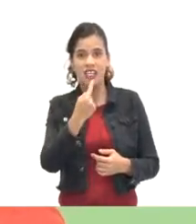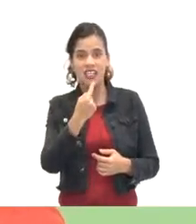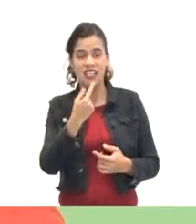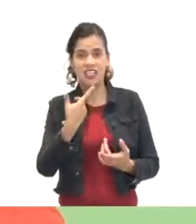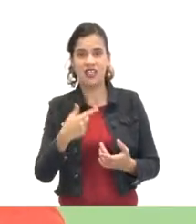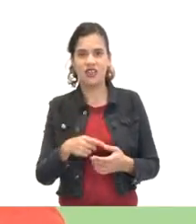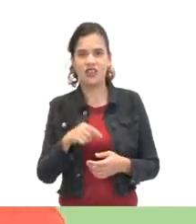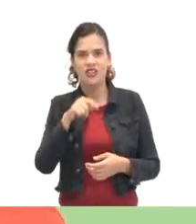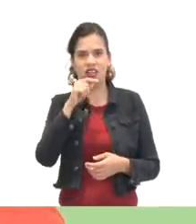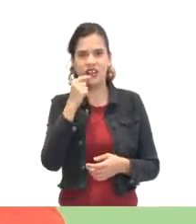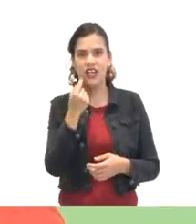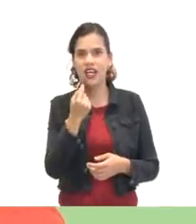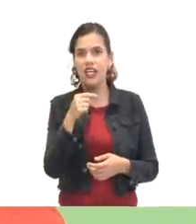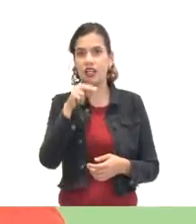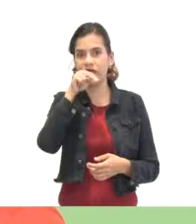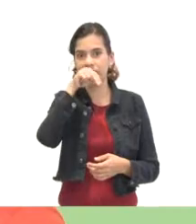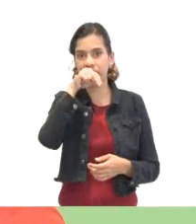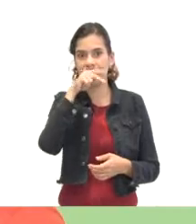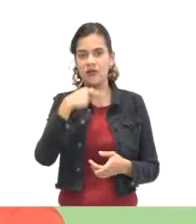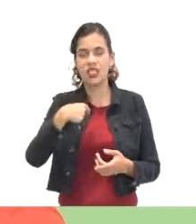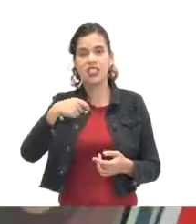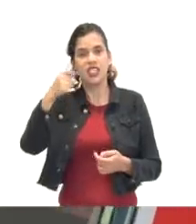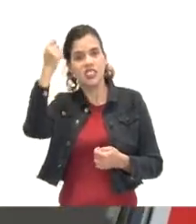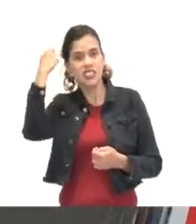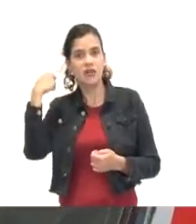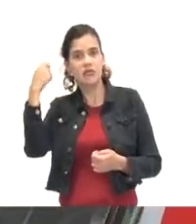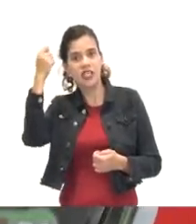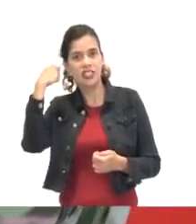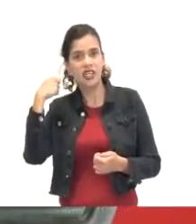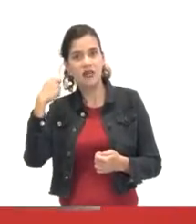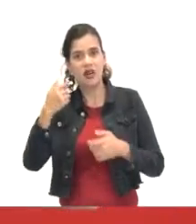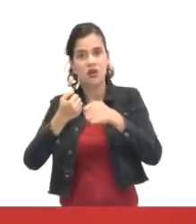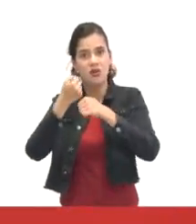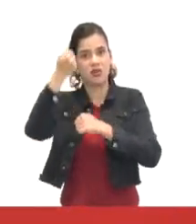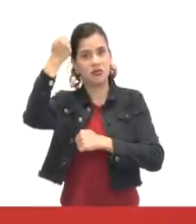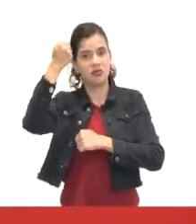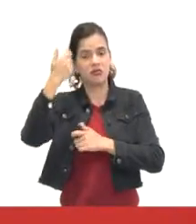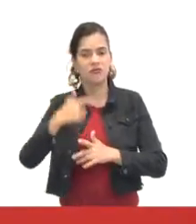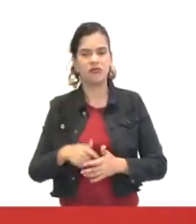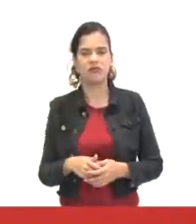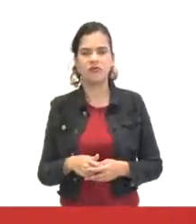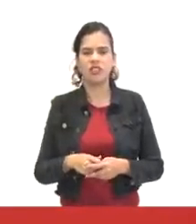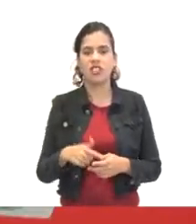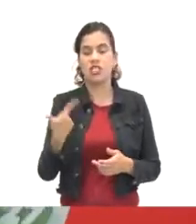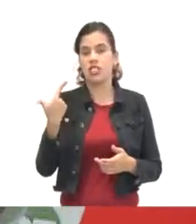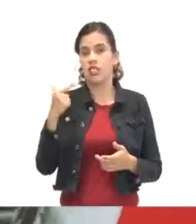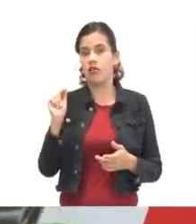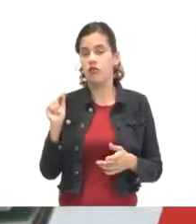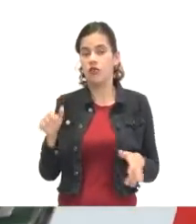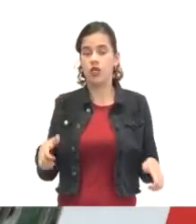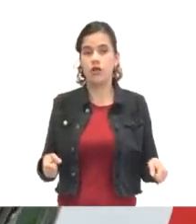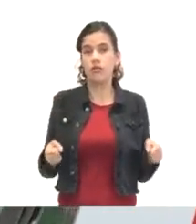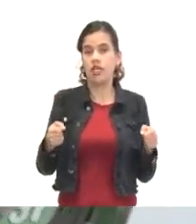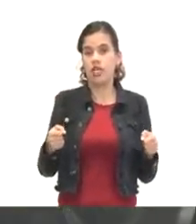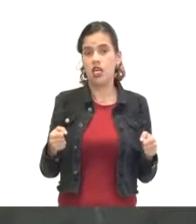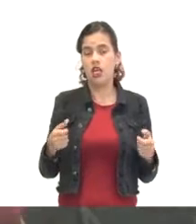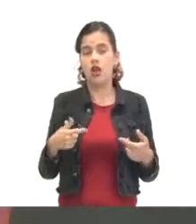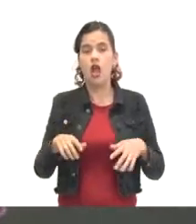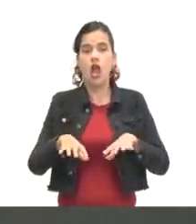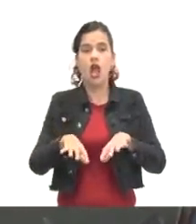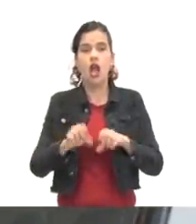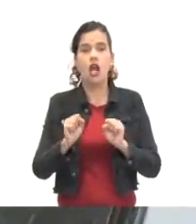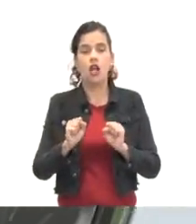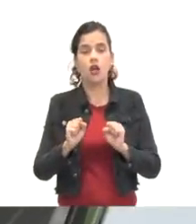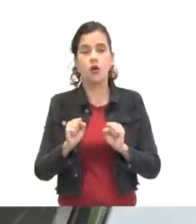ardilla mientras se peinaba con una sombrilla. Se fue de mercado a comprar